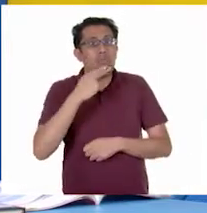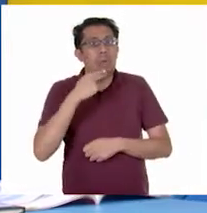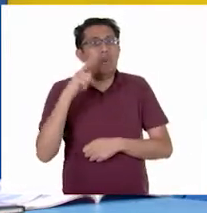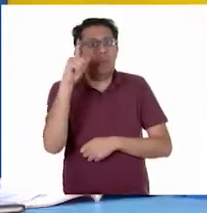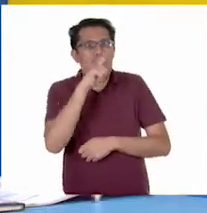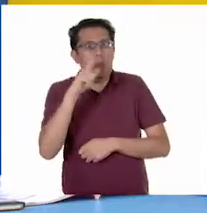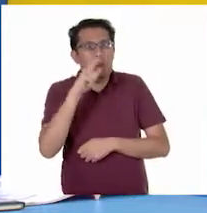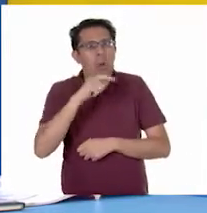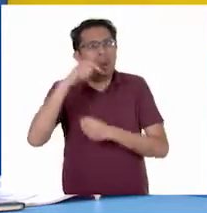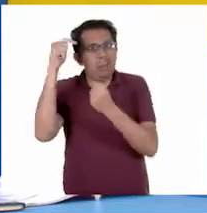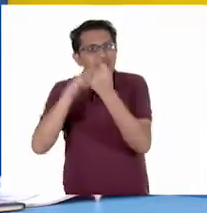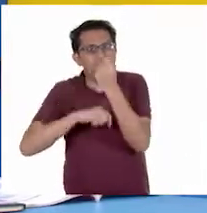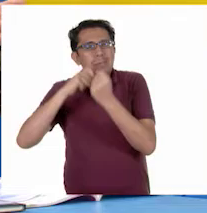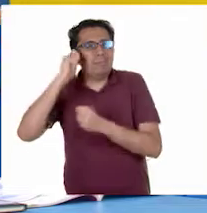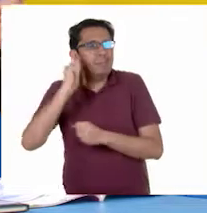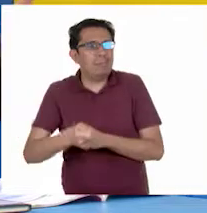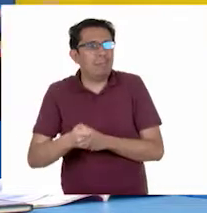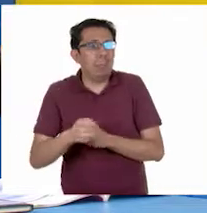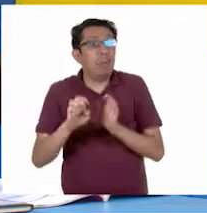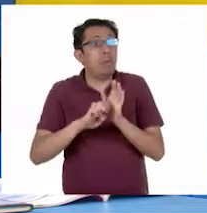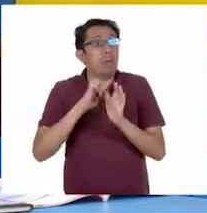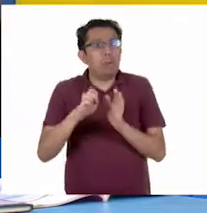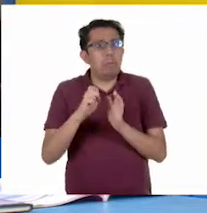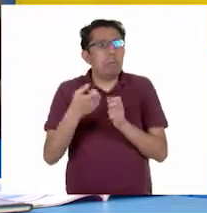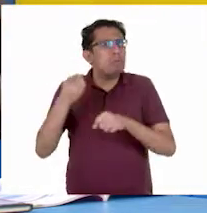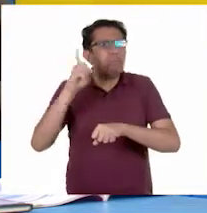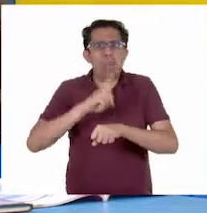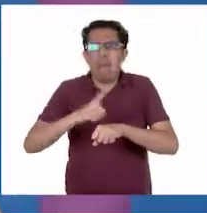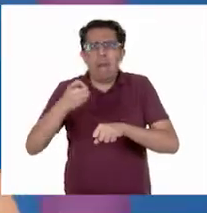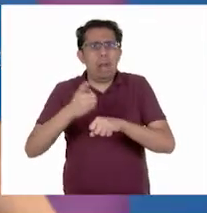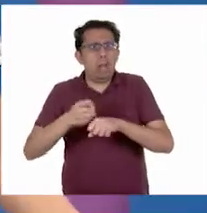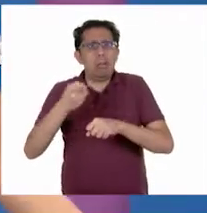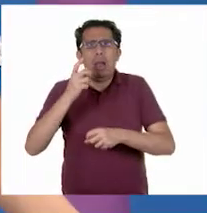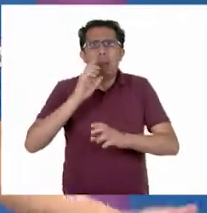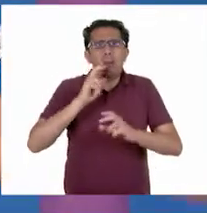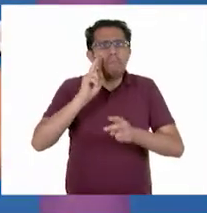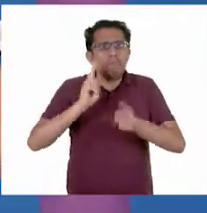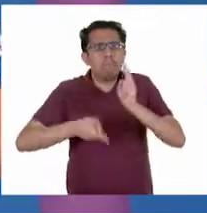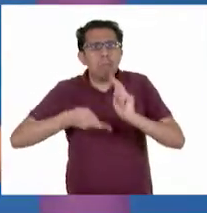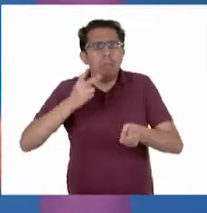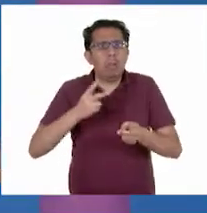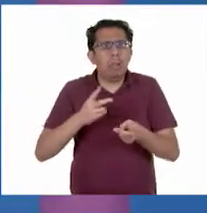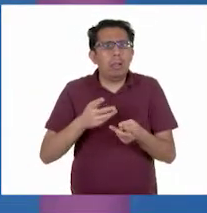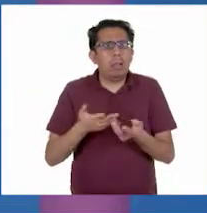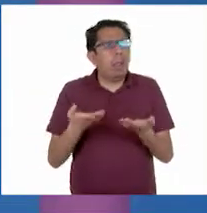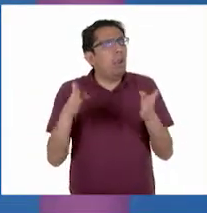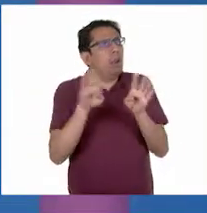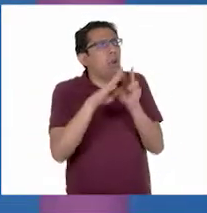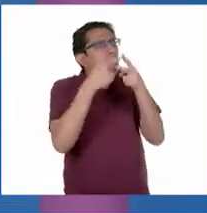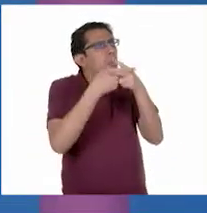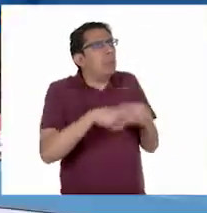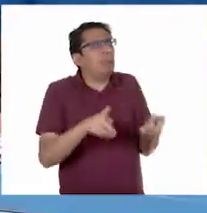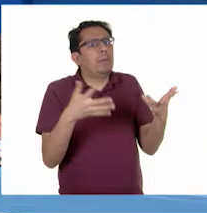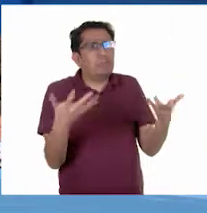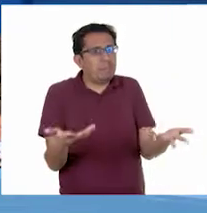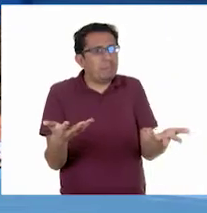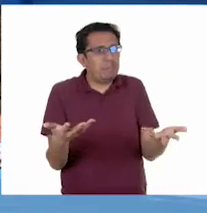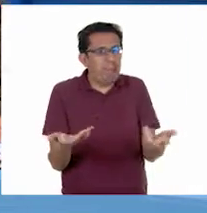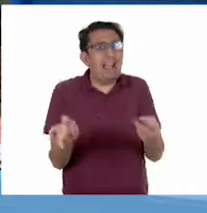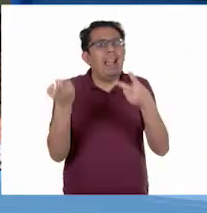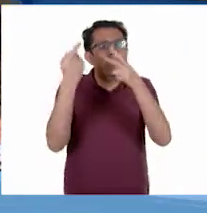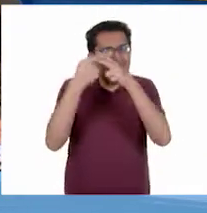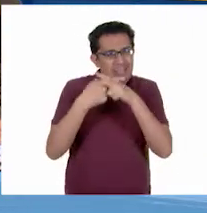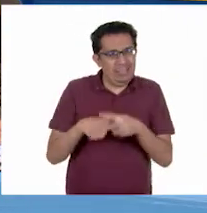Por ejemplo, en nuestros discursos cotidianos. ¿Y por dónde vamos a empezar? Bueno, para